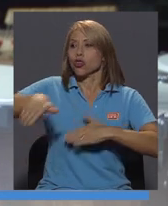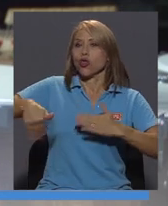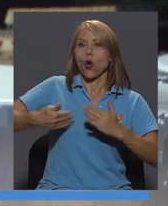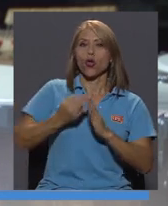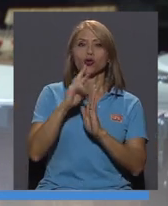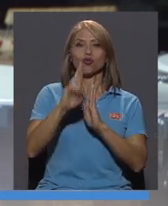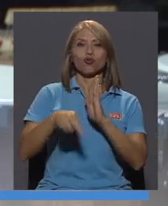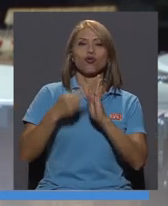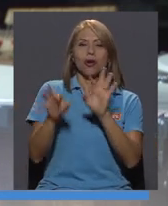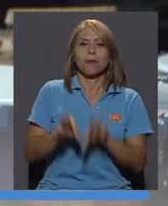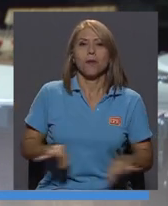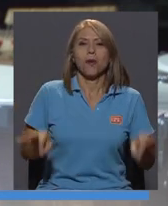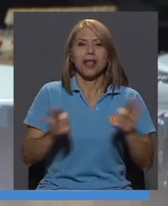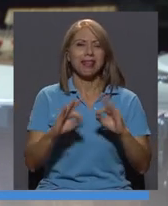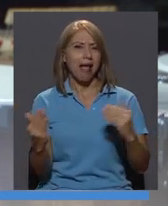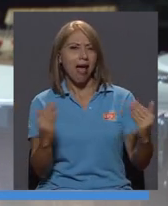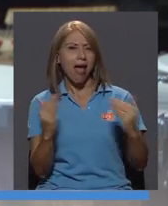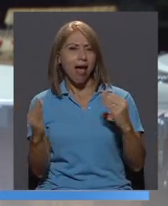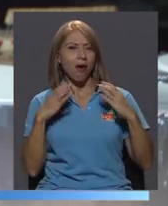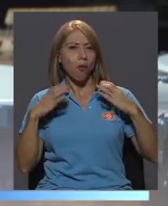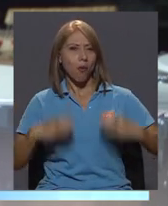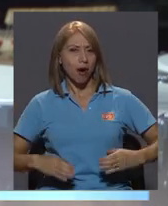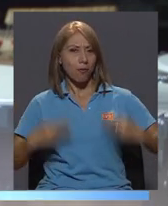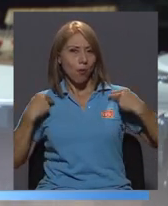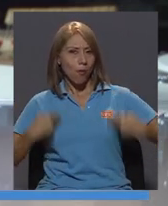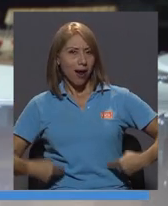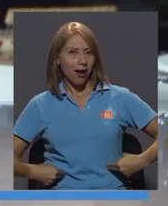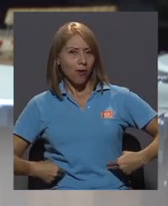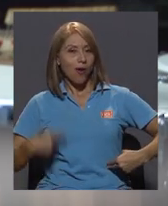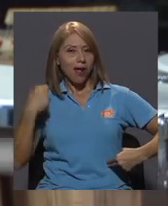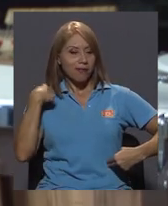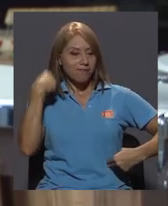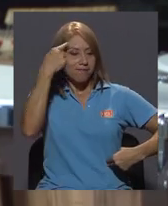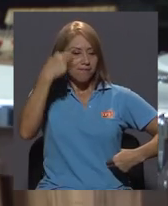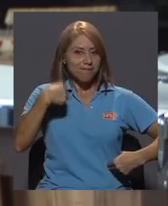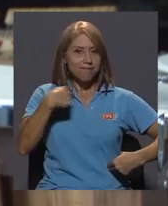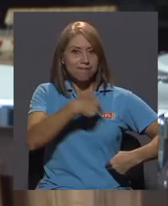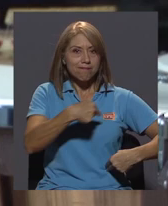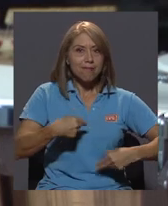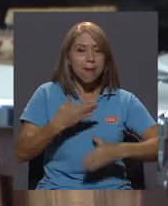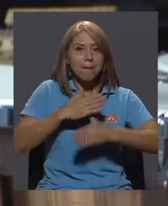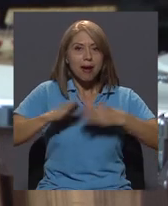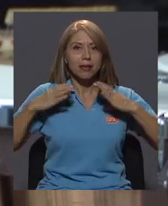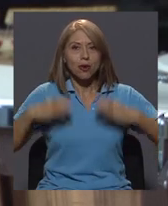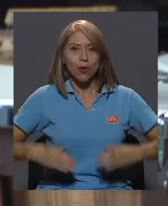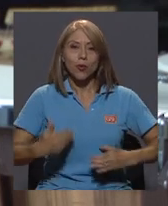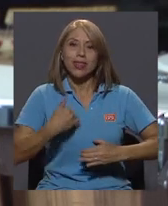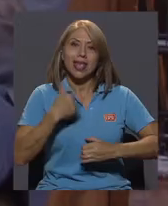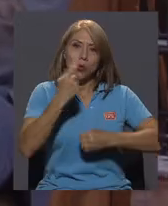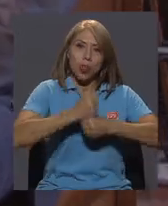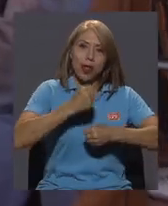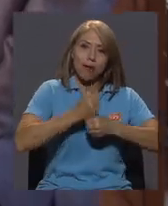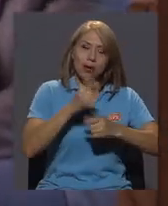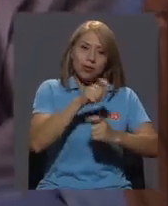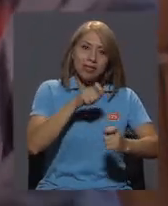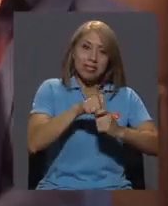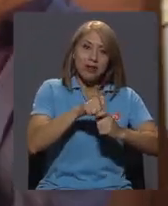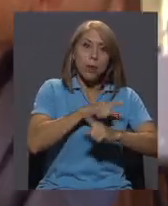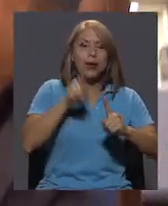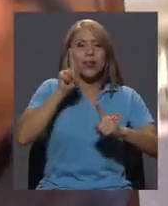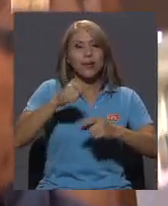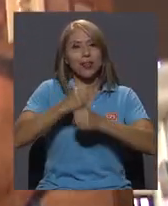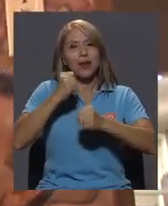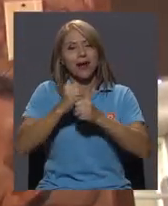somos como el cuerpo humano, cada parte del cuerpo tiene una función, si no trabajamos juntos no se